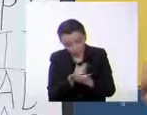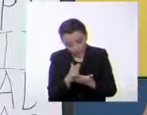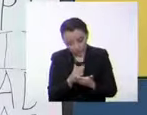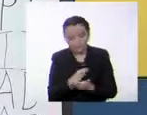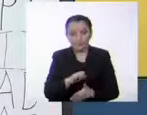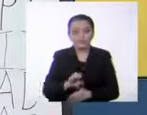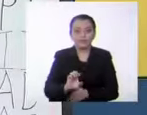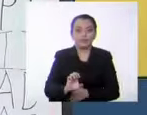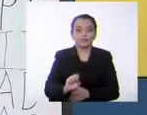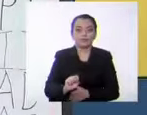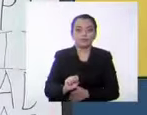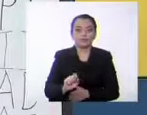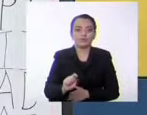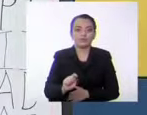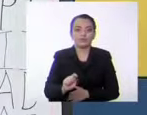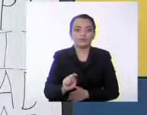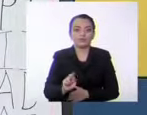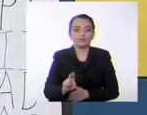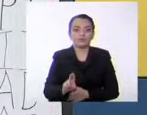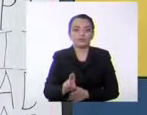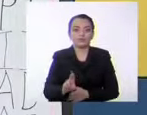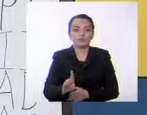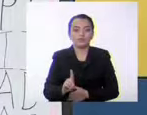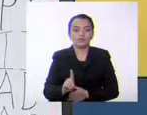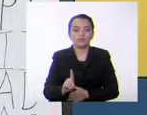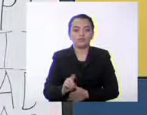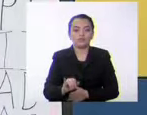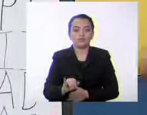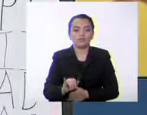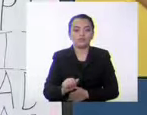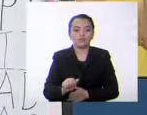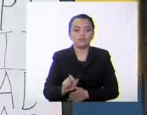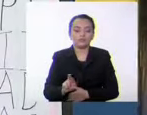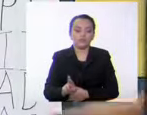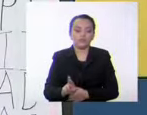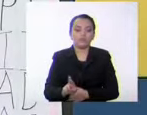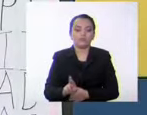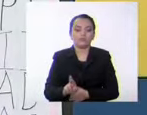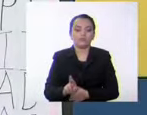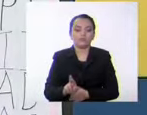¿Ya la encontraste? Aquí está, mira, estudiar. Vamos a ver, estudiar. Yo decía,